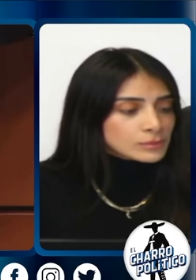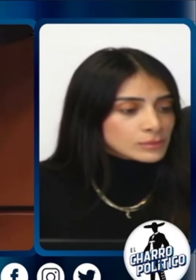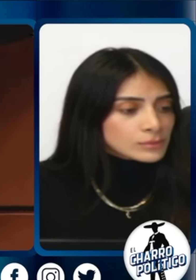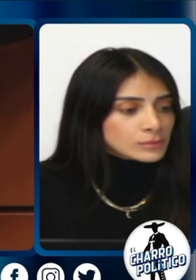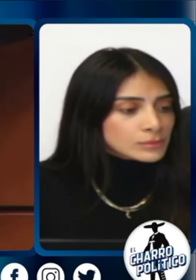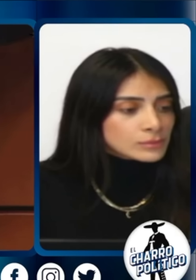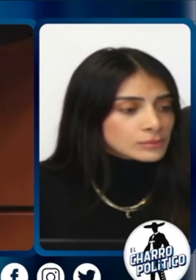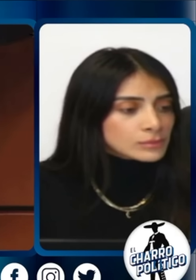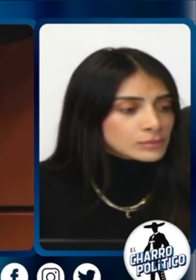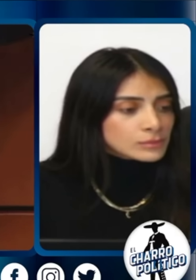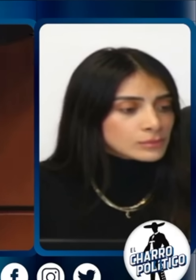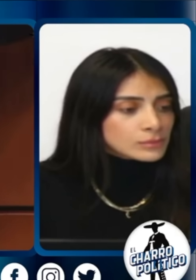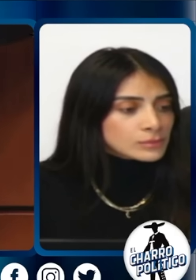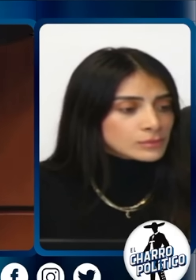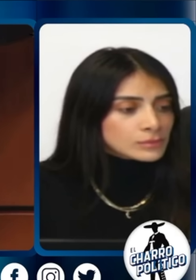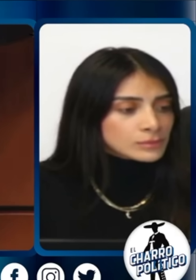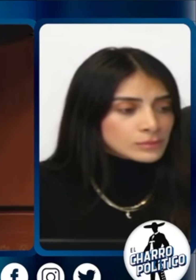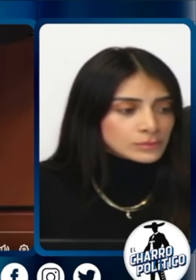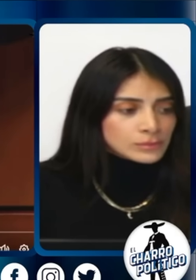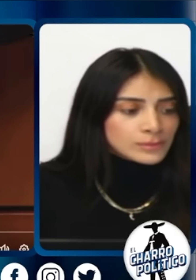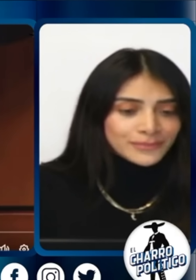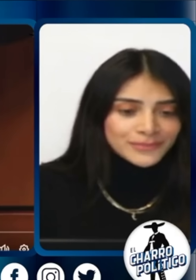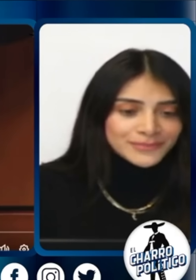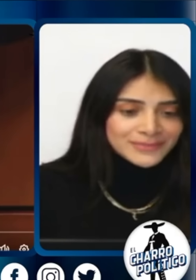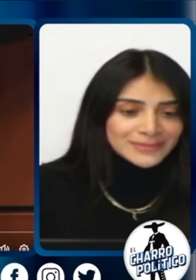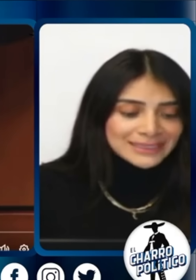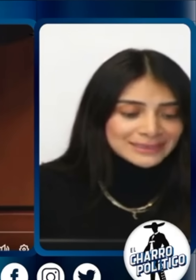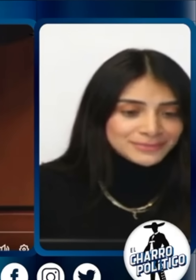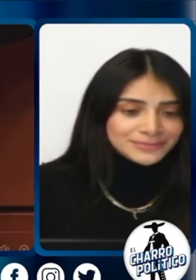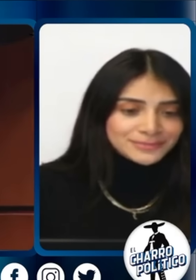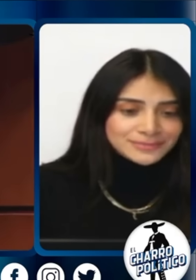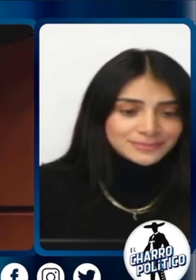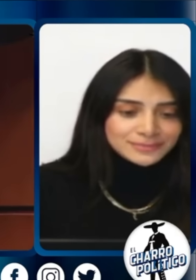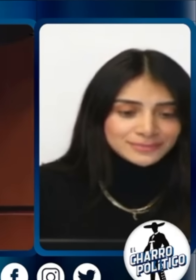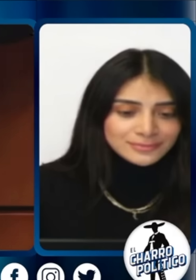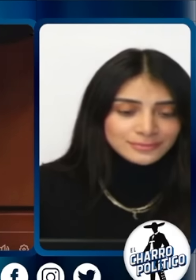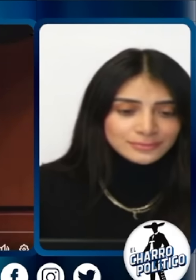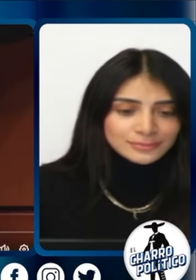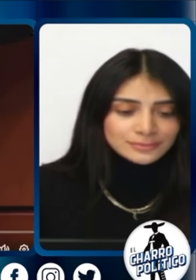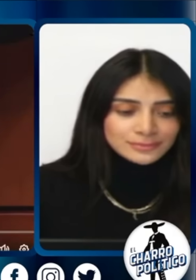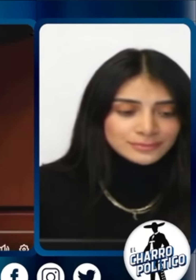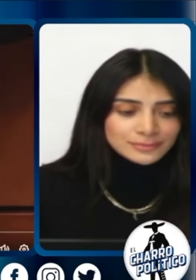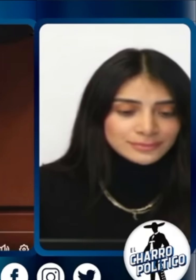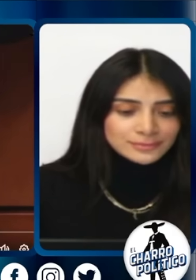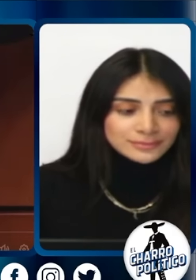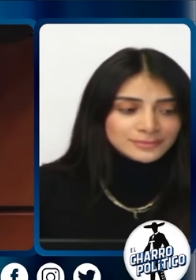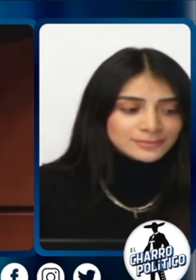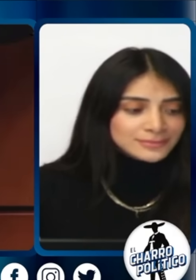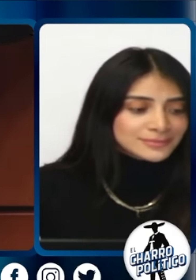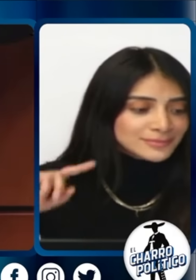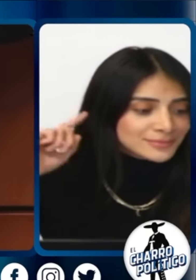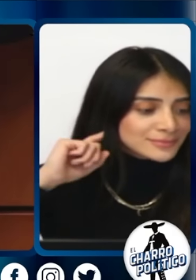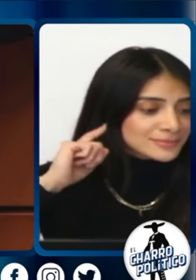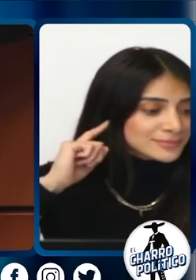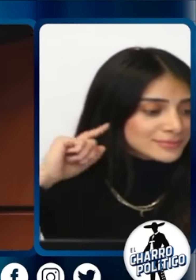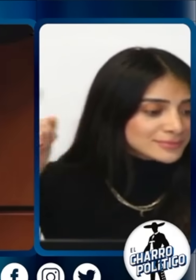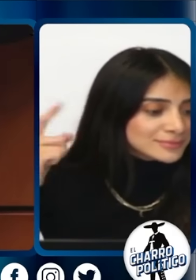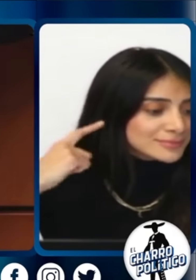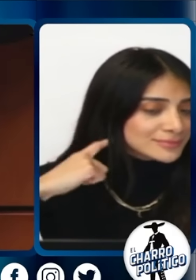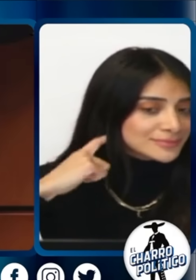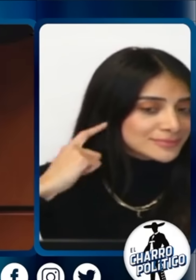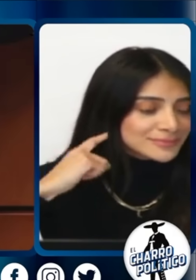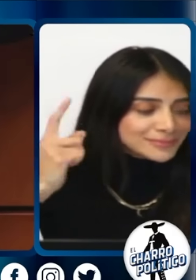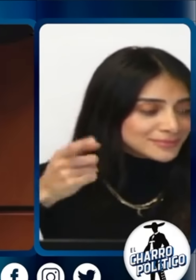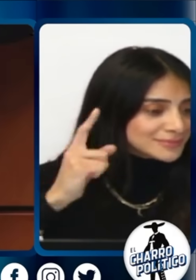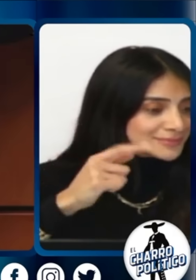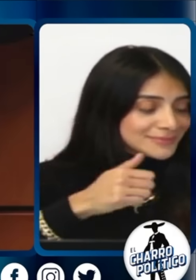que ir a la Comisión de Derechos Humanos. ¿Qué tiene que ver la Comisión de Derechos Humanos en esto? O la Comisión